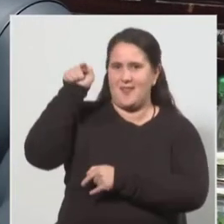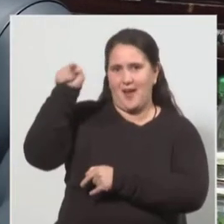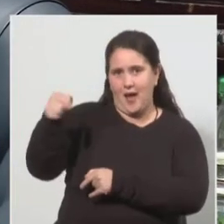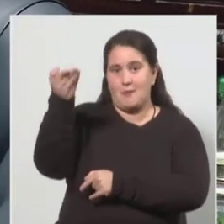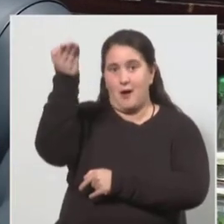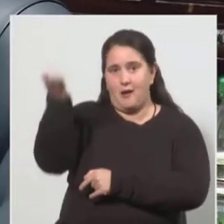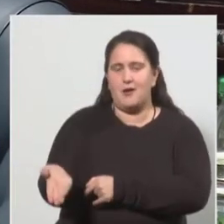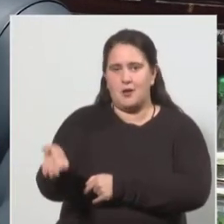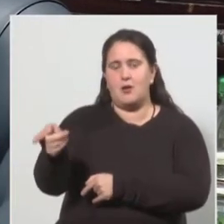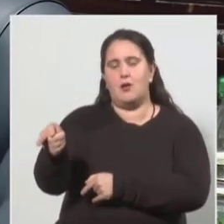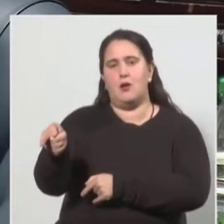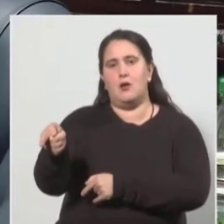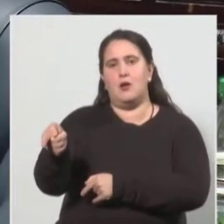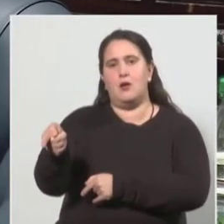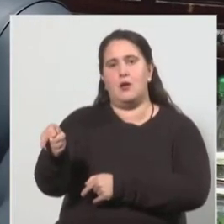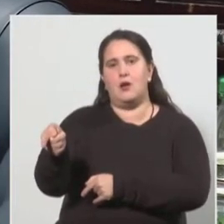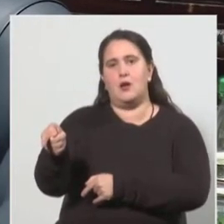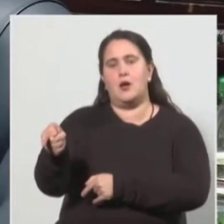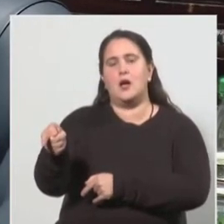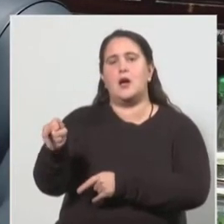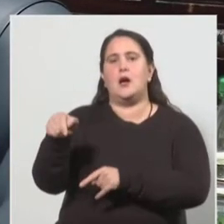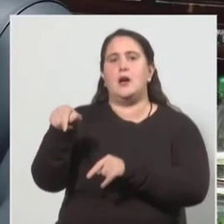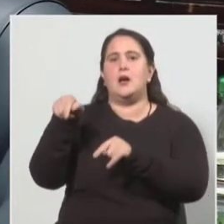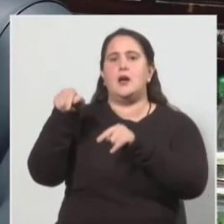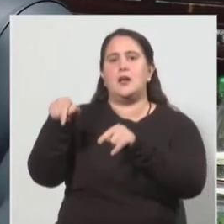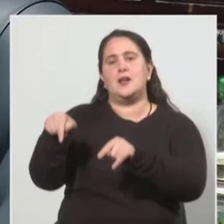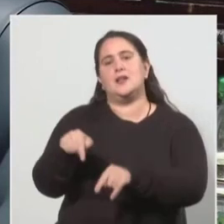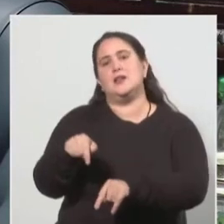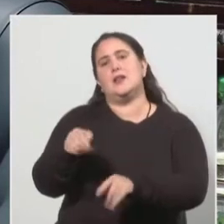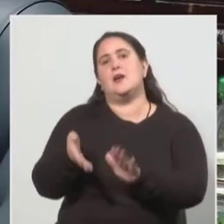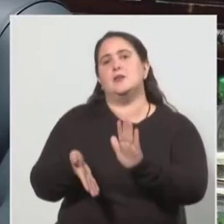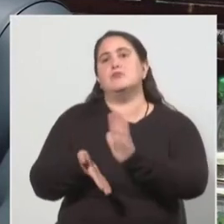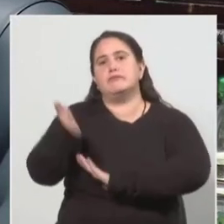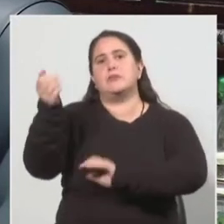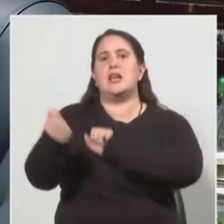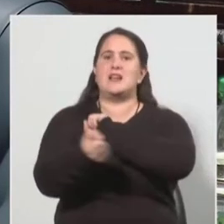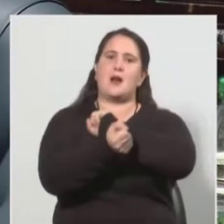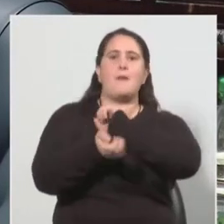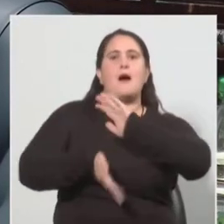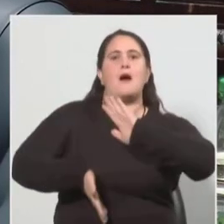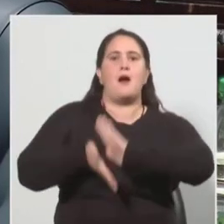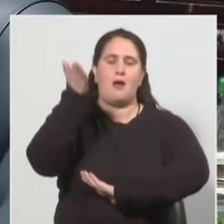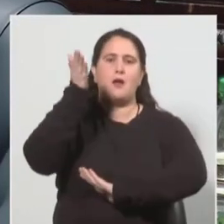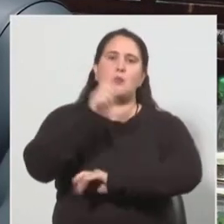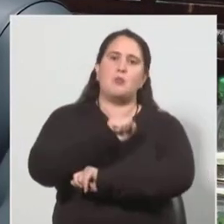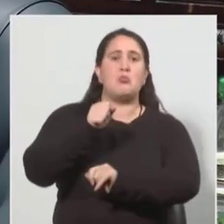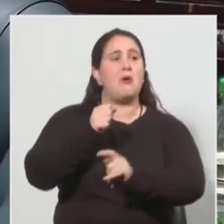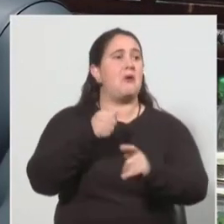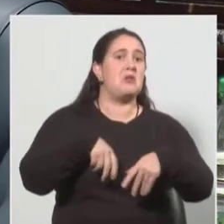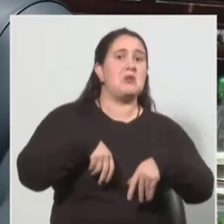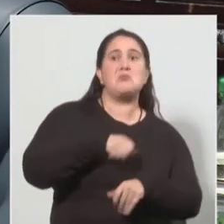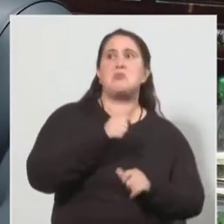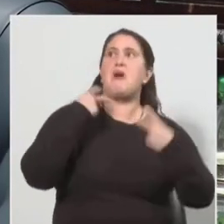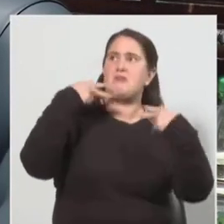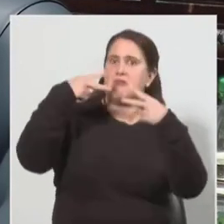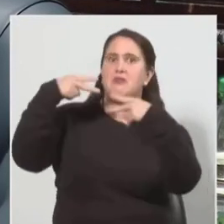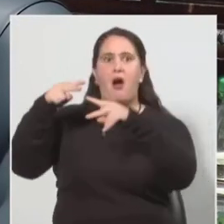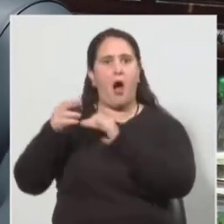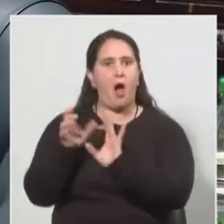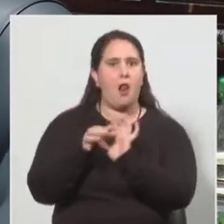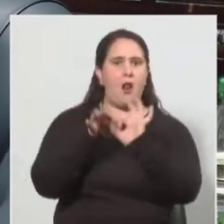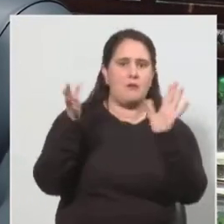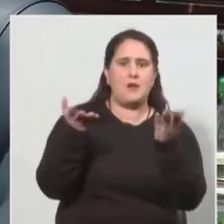que le permitió a Marcet salir de prisión, moverse con libertad y estar